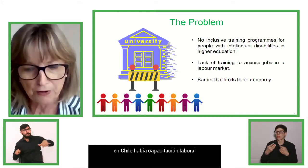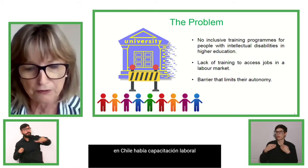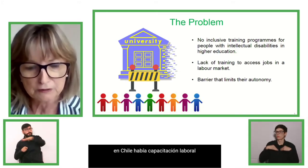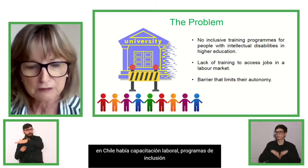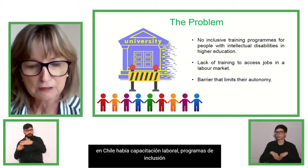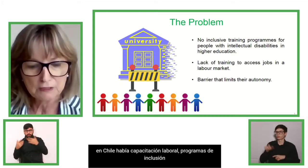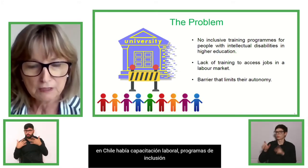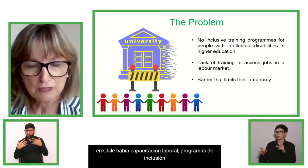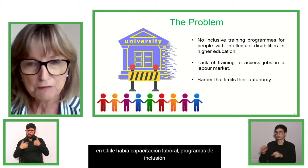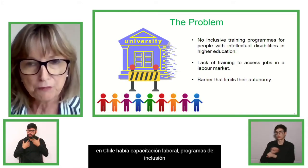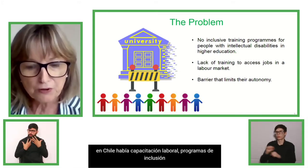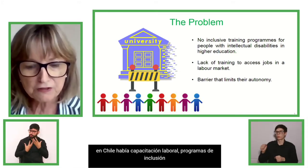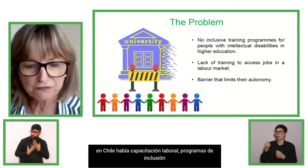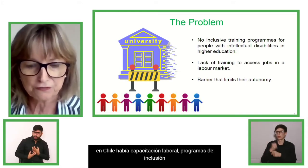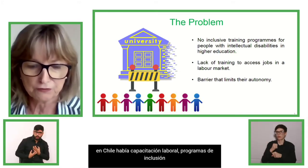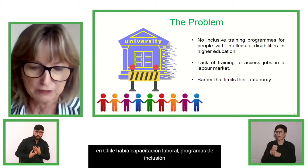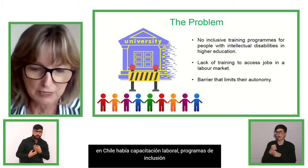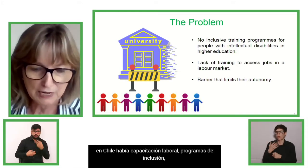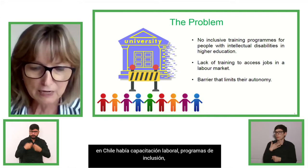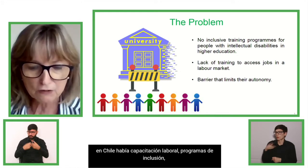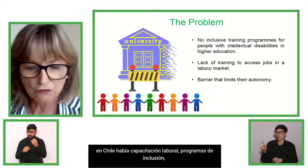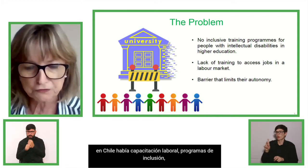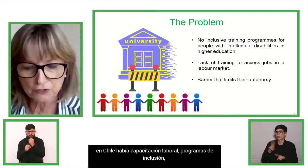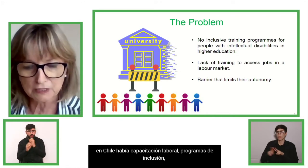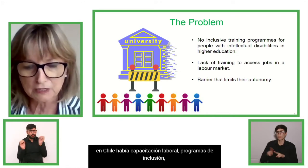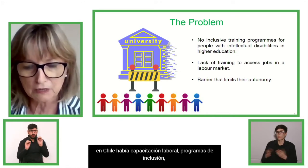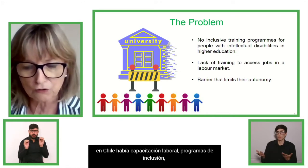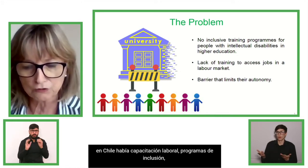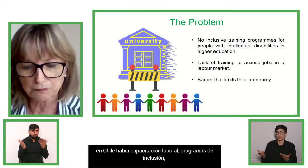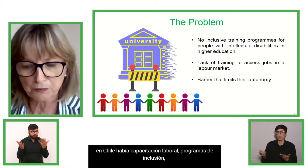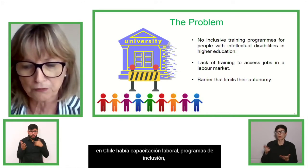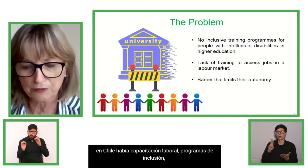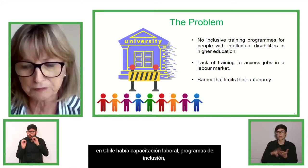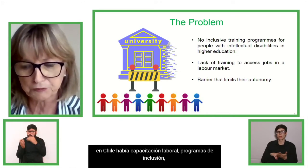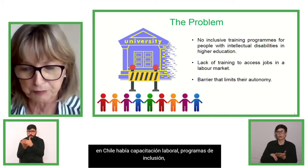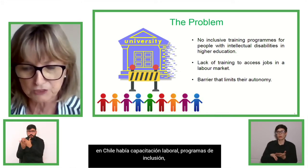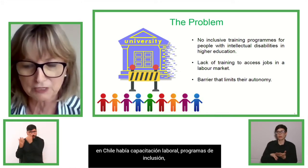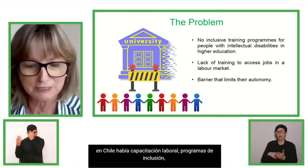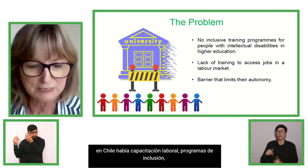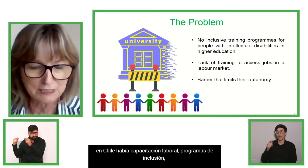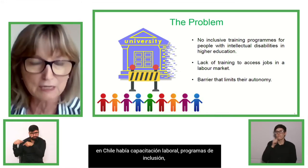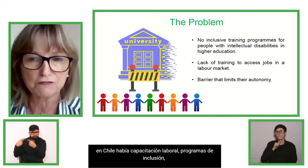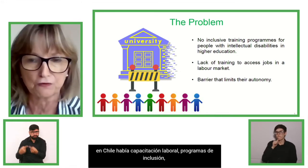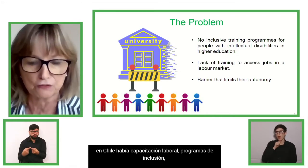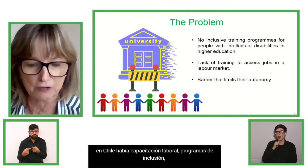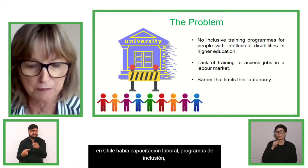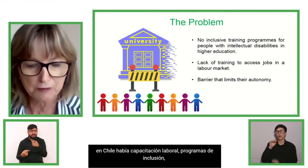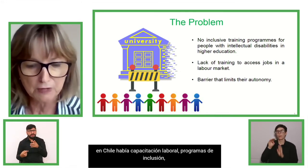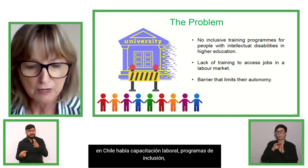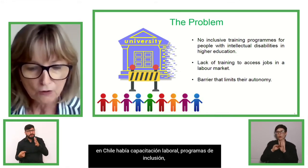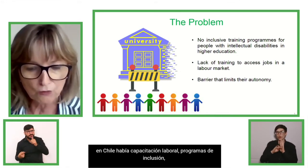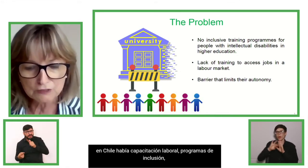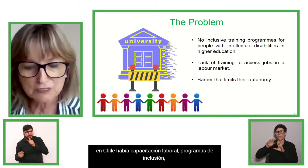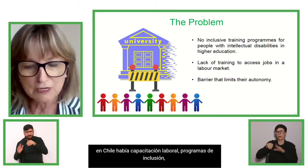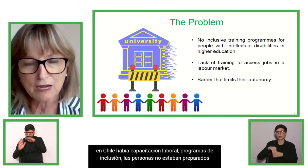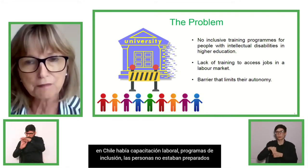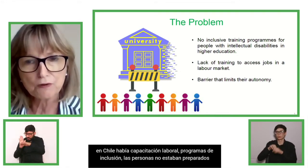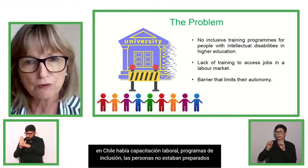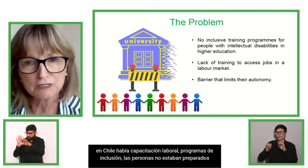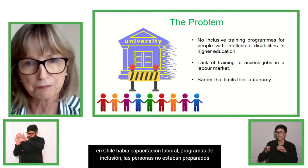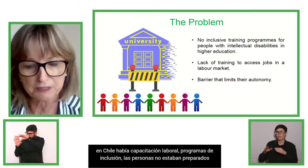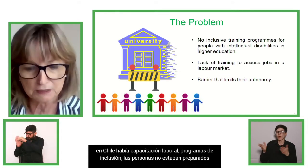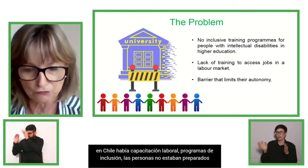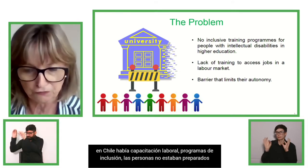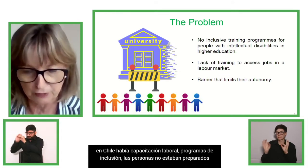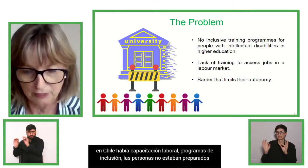no podían trabajar porque no estaban preparados. Es decir, la falta de programas inclusivos especialmente diseñados